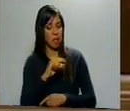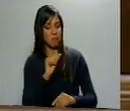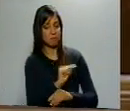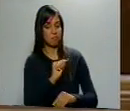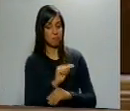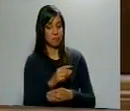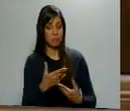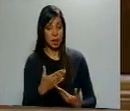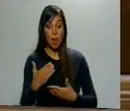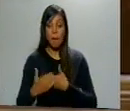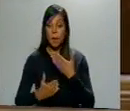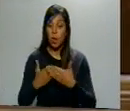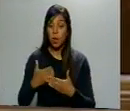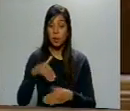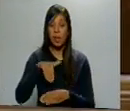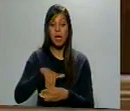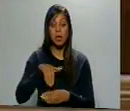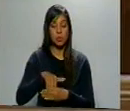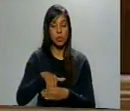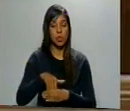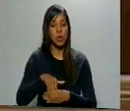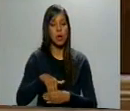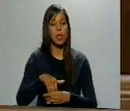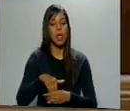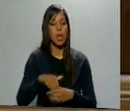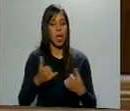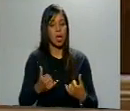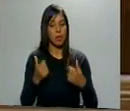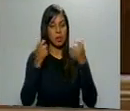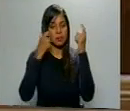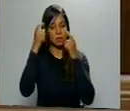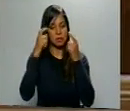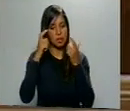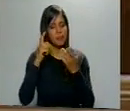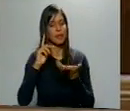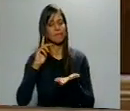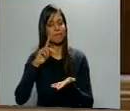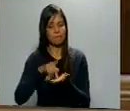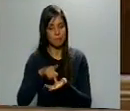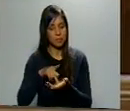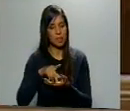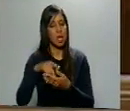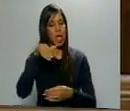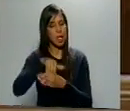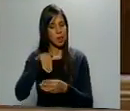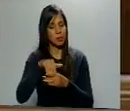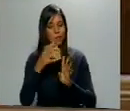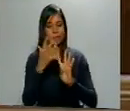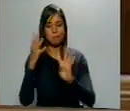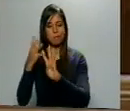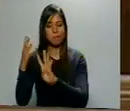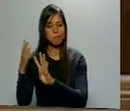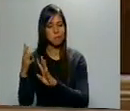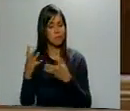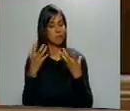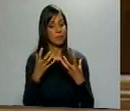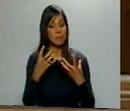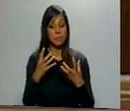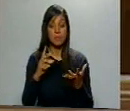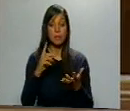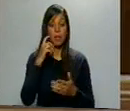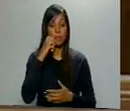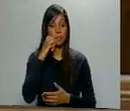procesos electorales durante la Quinta República tienen altísimos índices de participación. En el